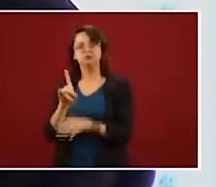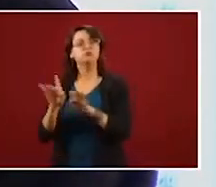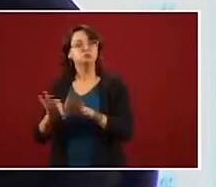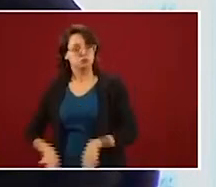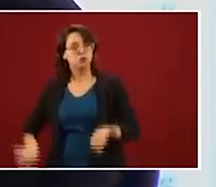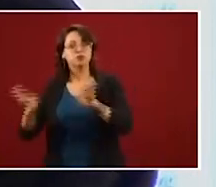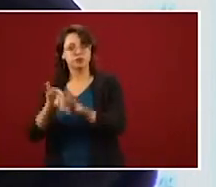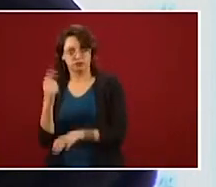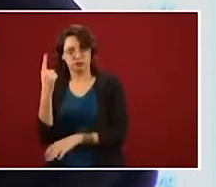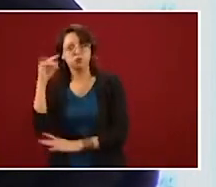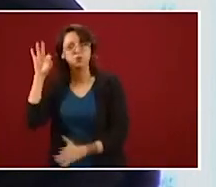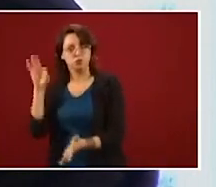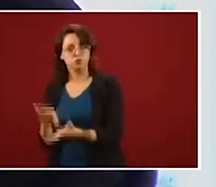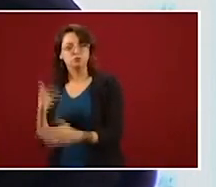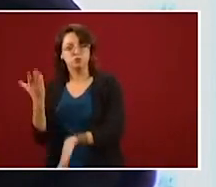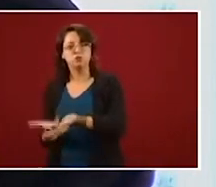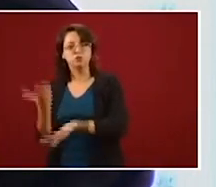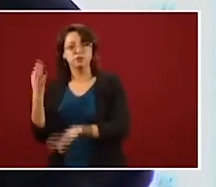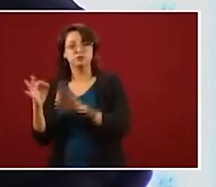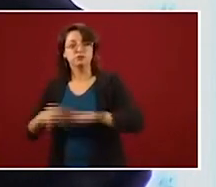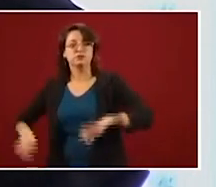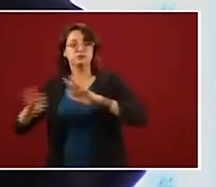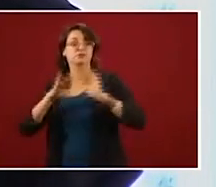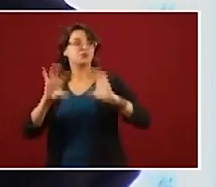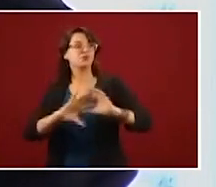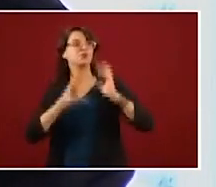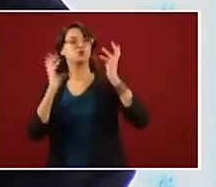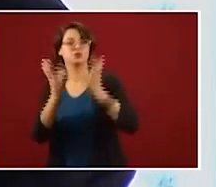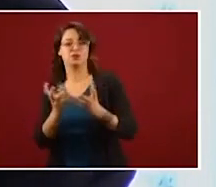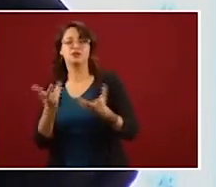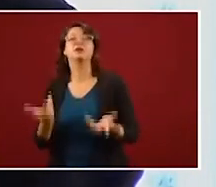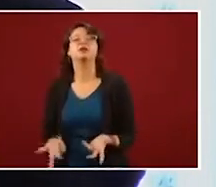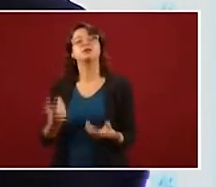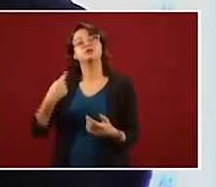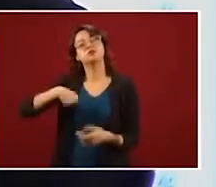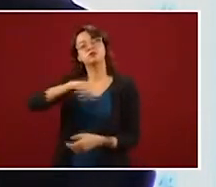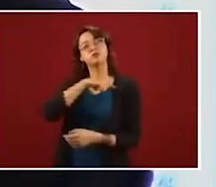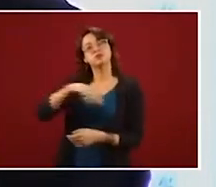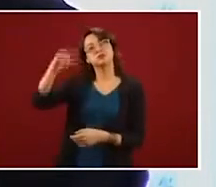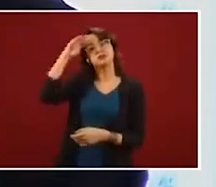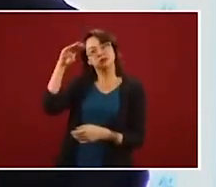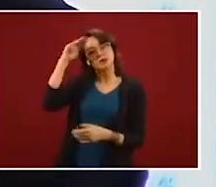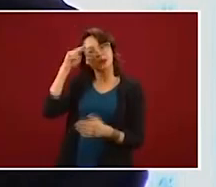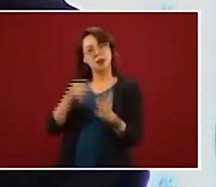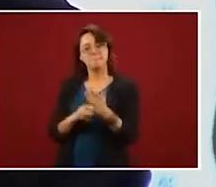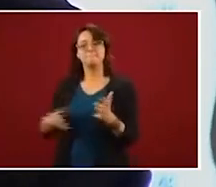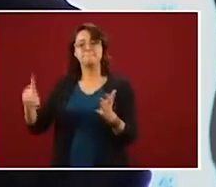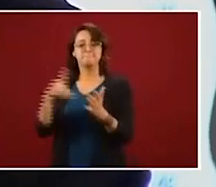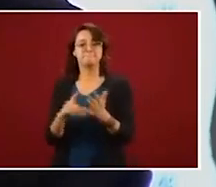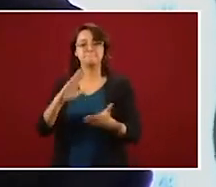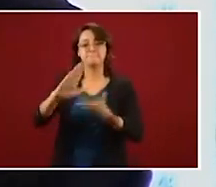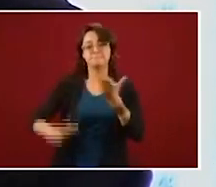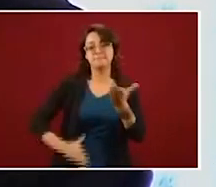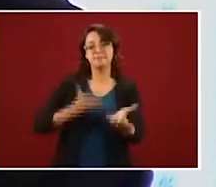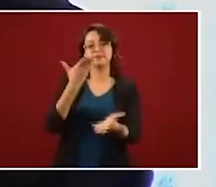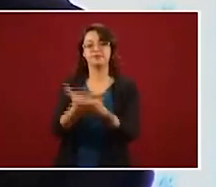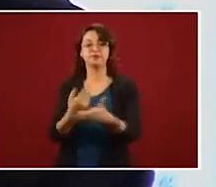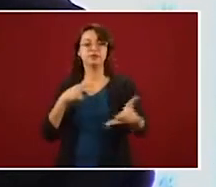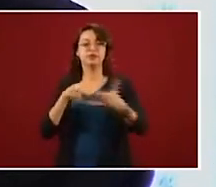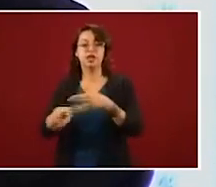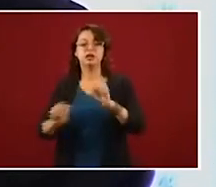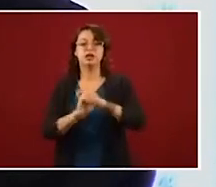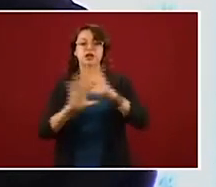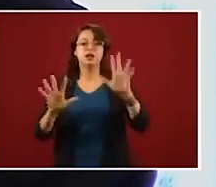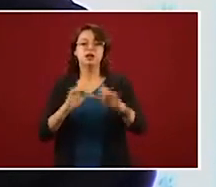Nosotros creemos también que hay que considerar que la metodología que presenta hoy Transparencia